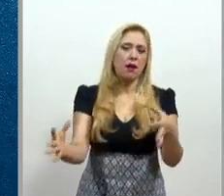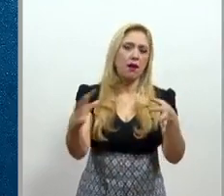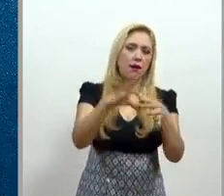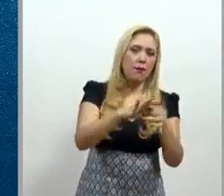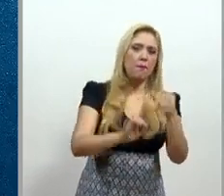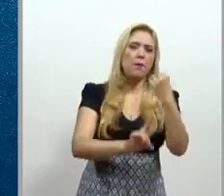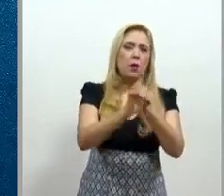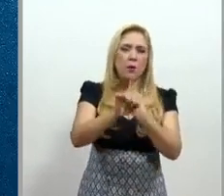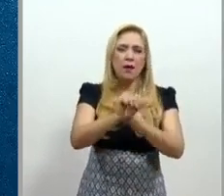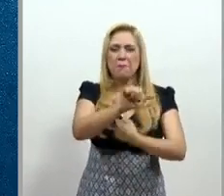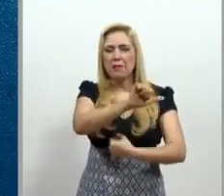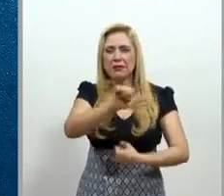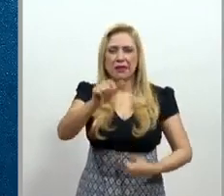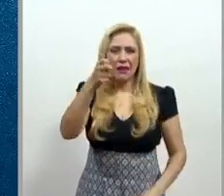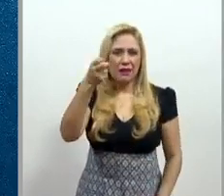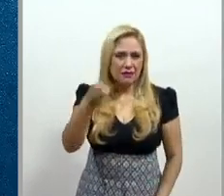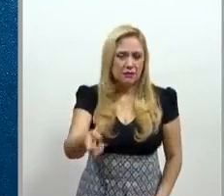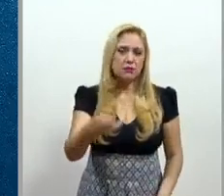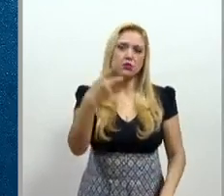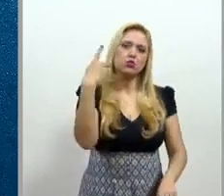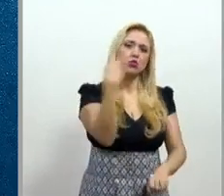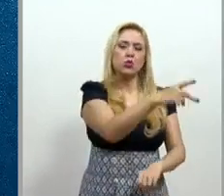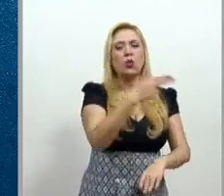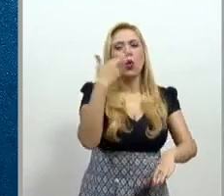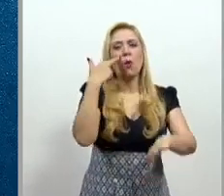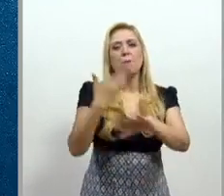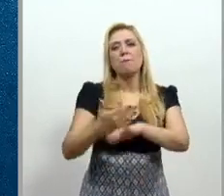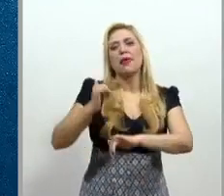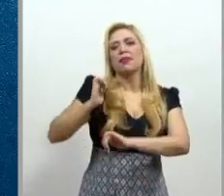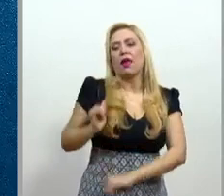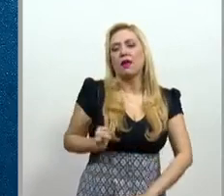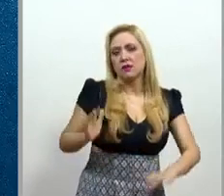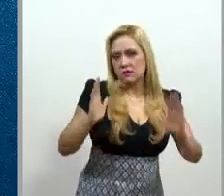asuntos ambientales en el marco de sus competencias, como lo es, por